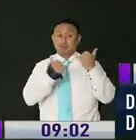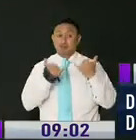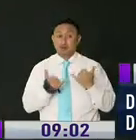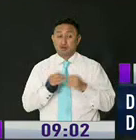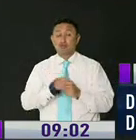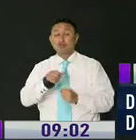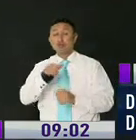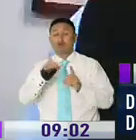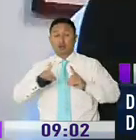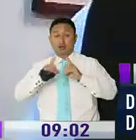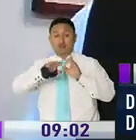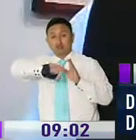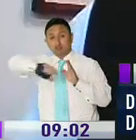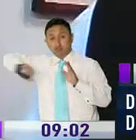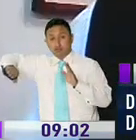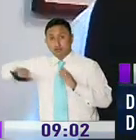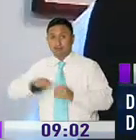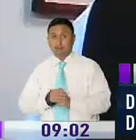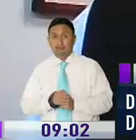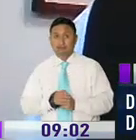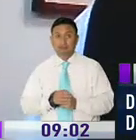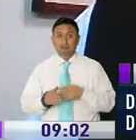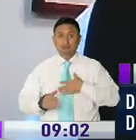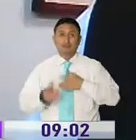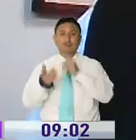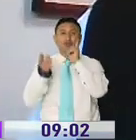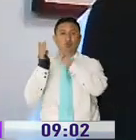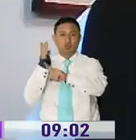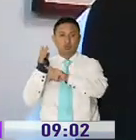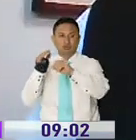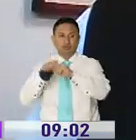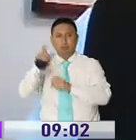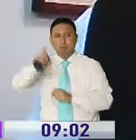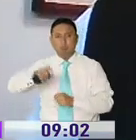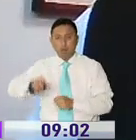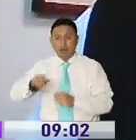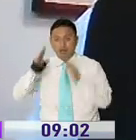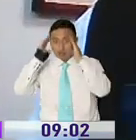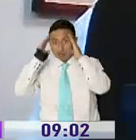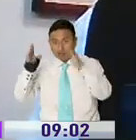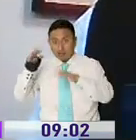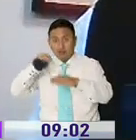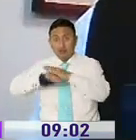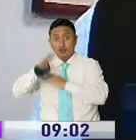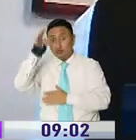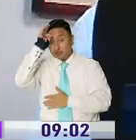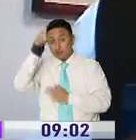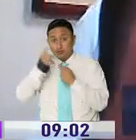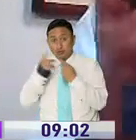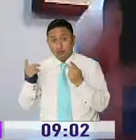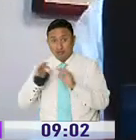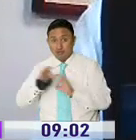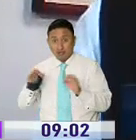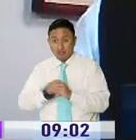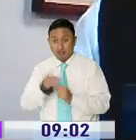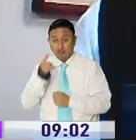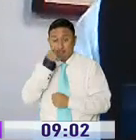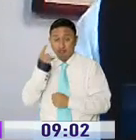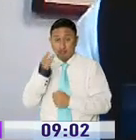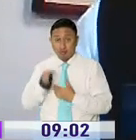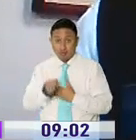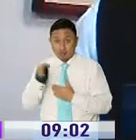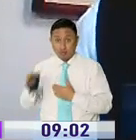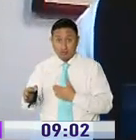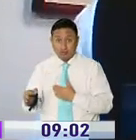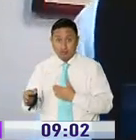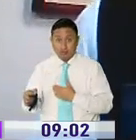aislarían otros casos. Las denuncias que nosotros tenemos es de personas que no están siendo atendidas en los hospitales públicos para practicarse el